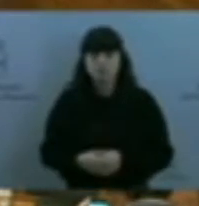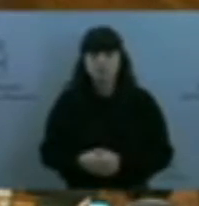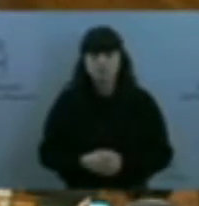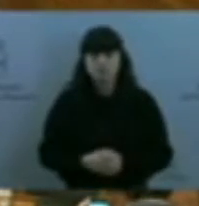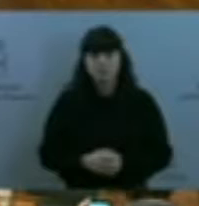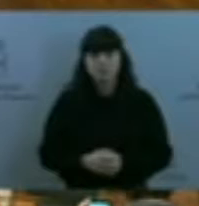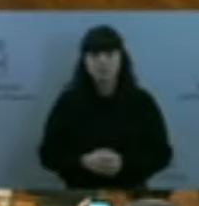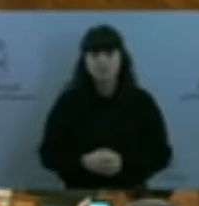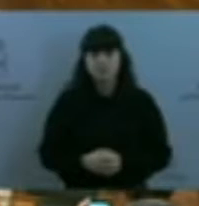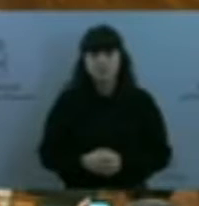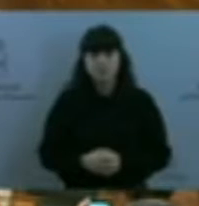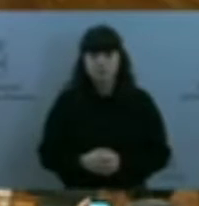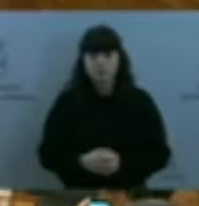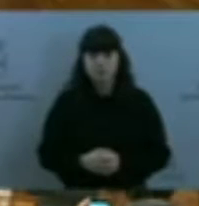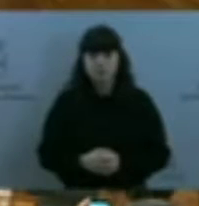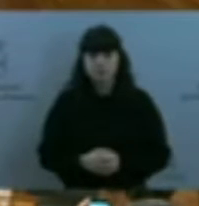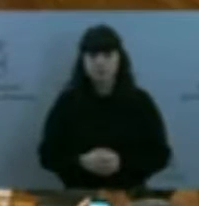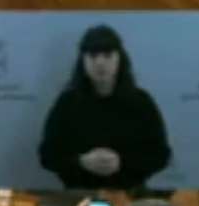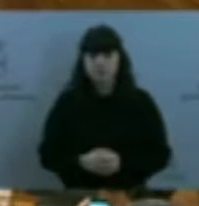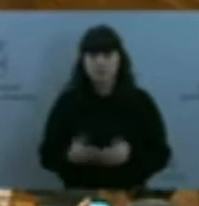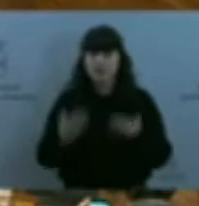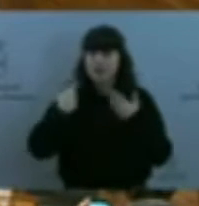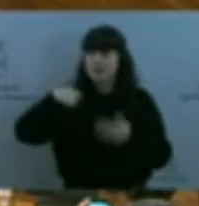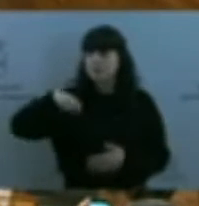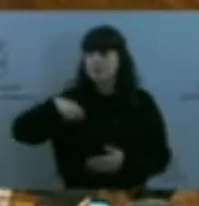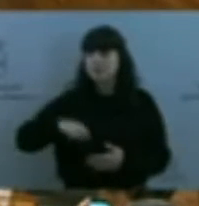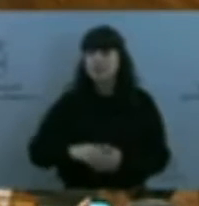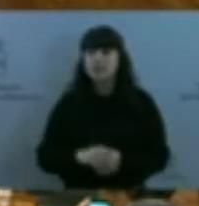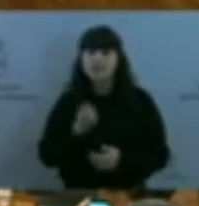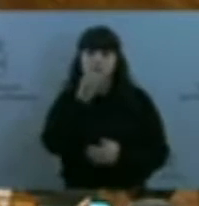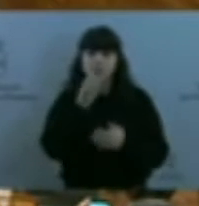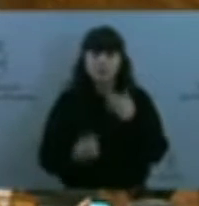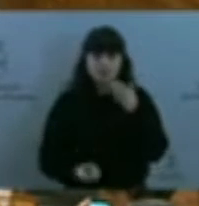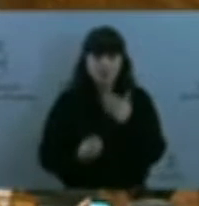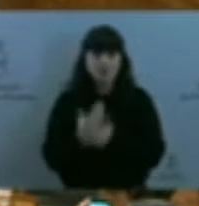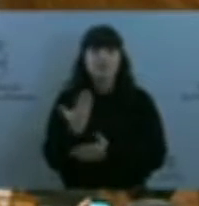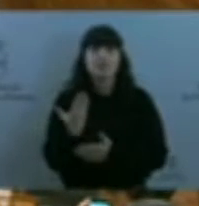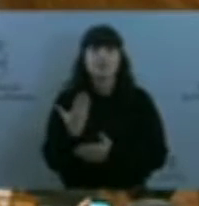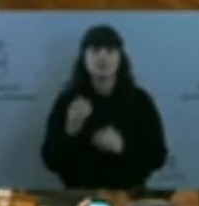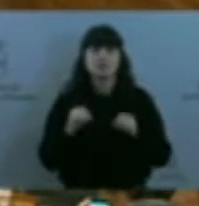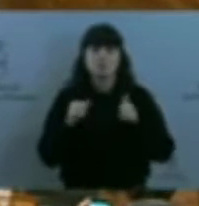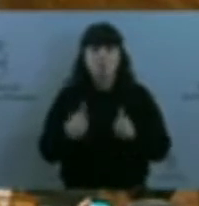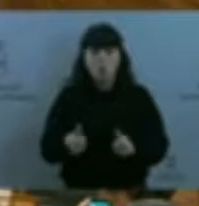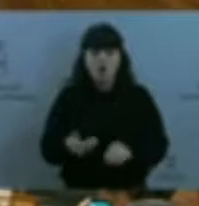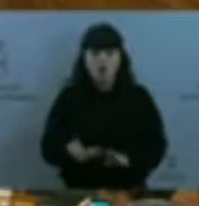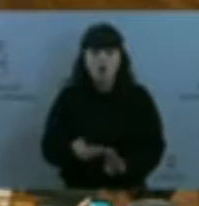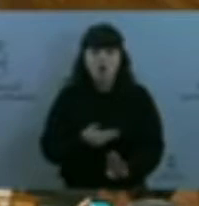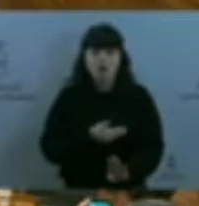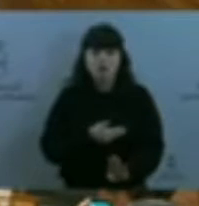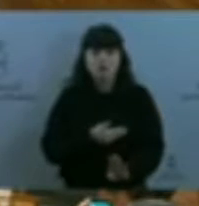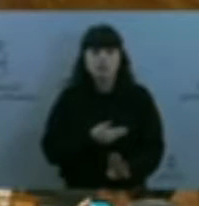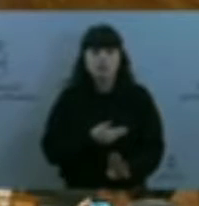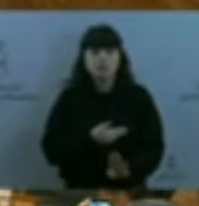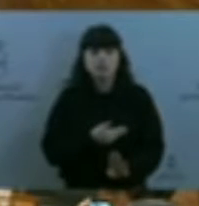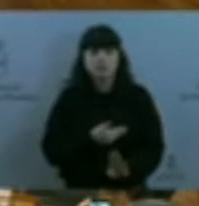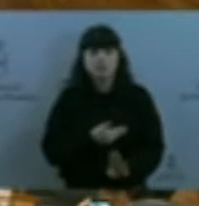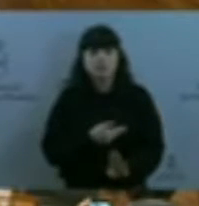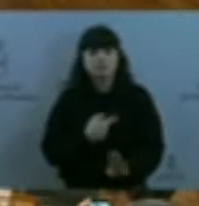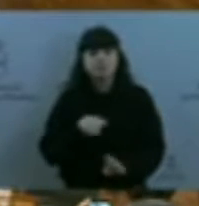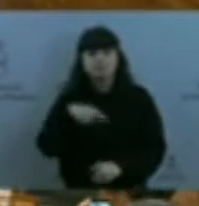Gracias, señor presidente. Buenos días. Antes de empezar, un recuerdo y